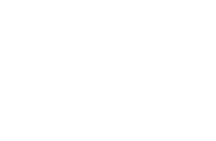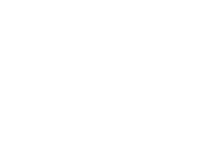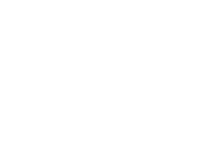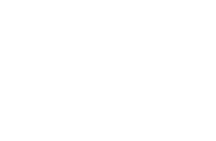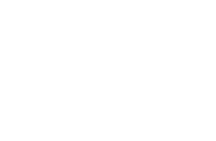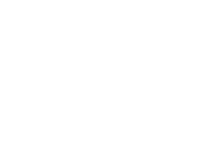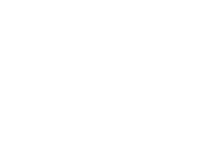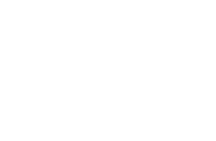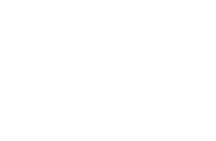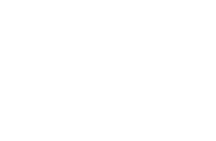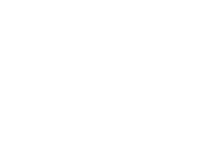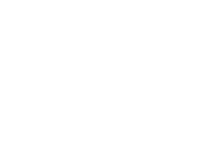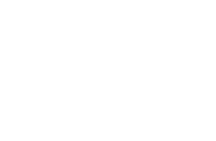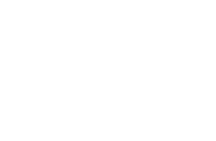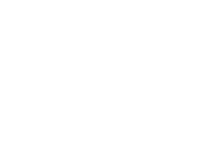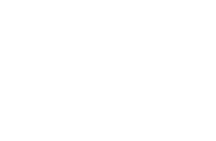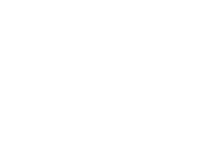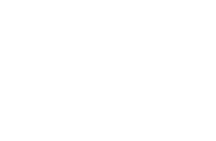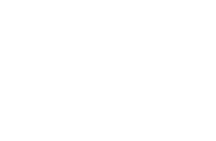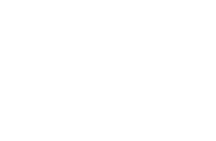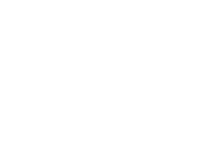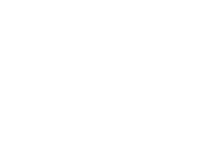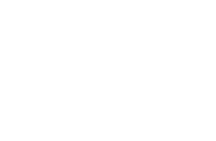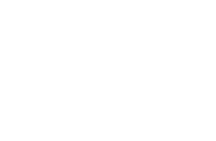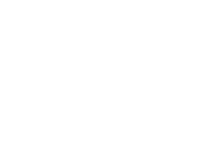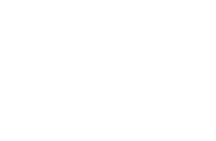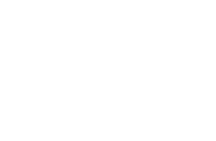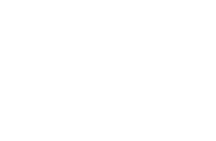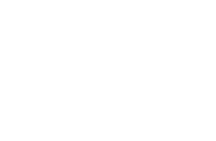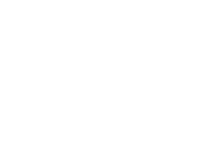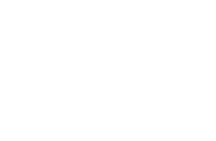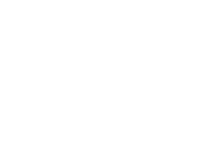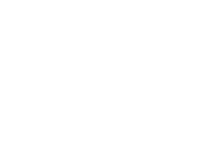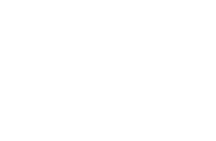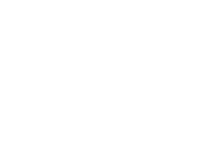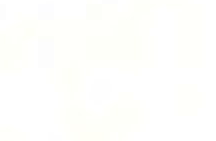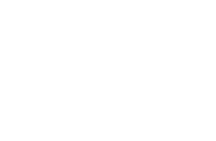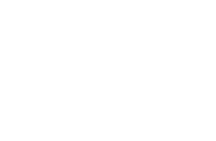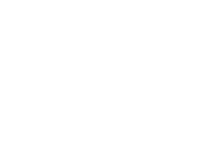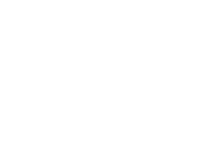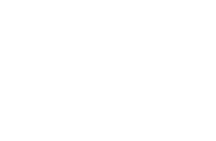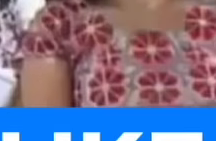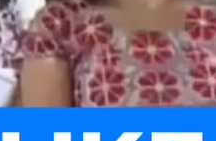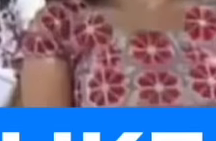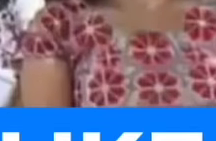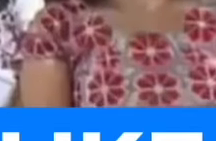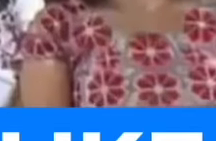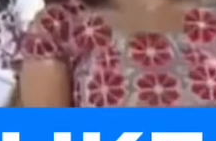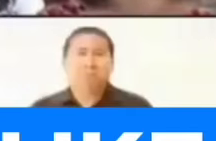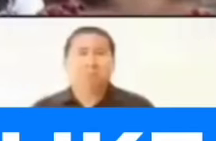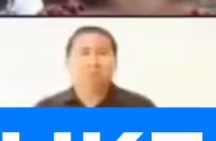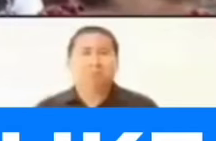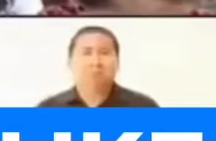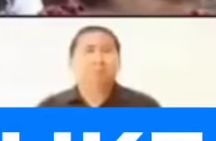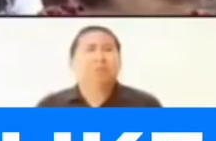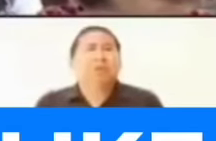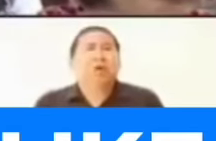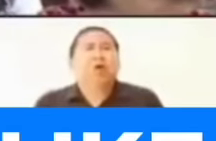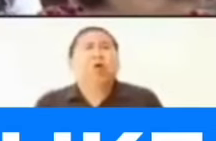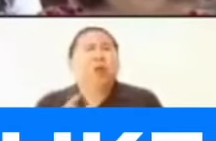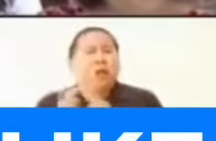cambios en las fechas de pago ya que se planea pasar de depósitos bimestrales a mensuales por eso hablamos de la